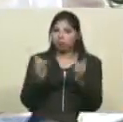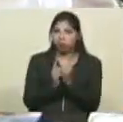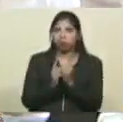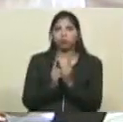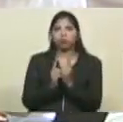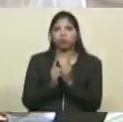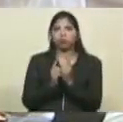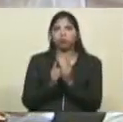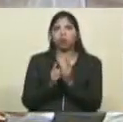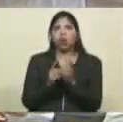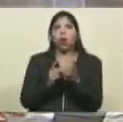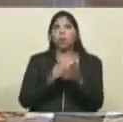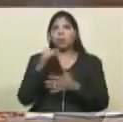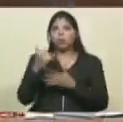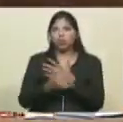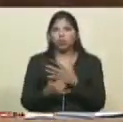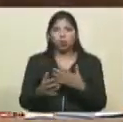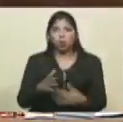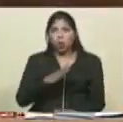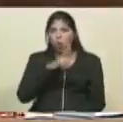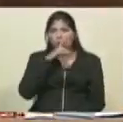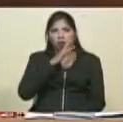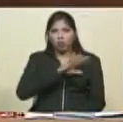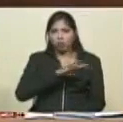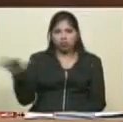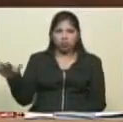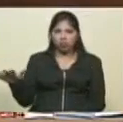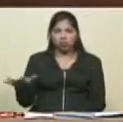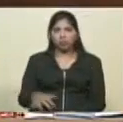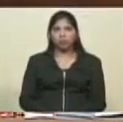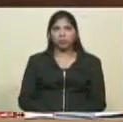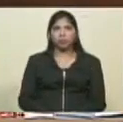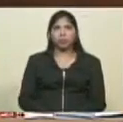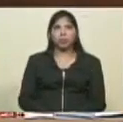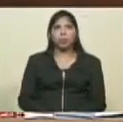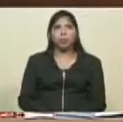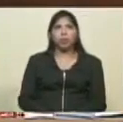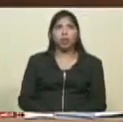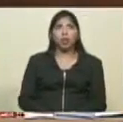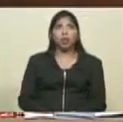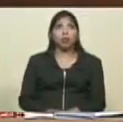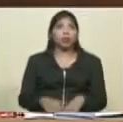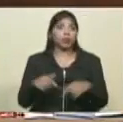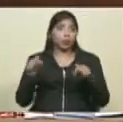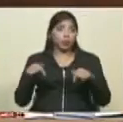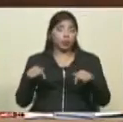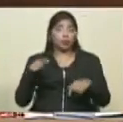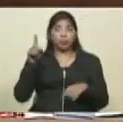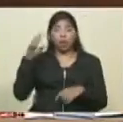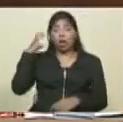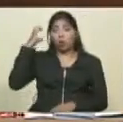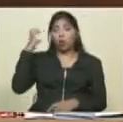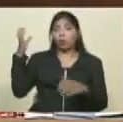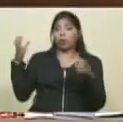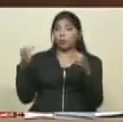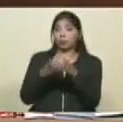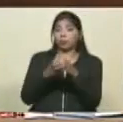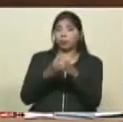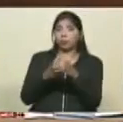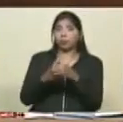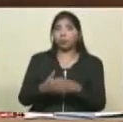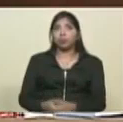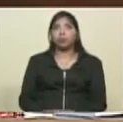planes violentos, planes perversos, planes macabros. Bueno, lo que se dio hoy en el Parlamento Europeo representa